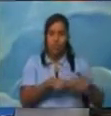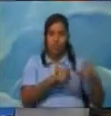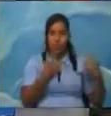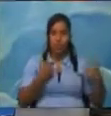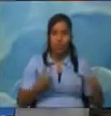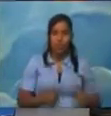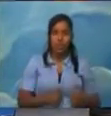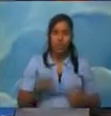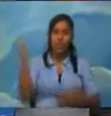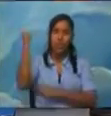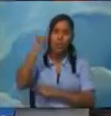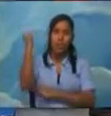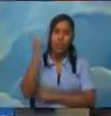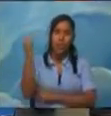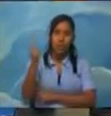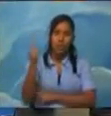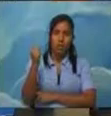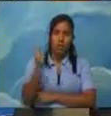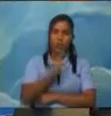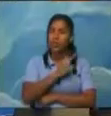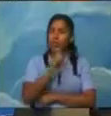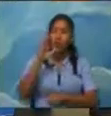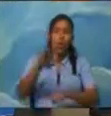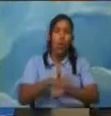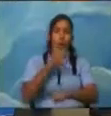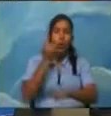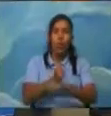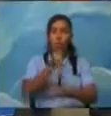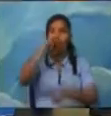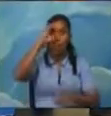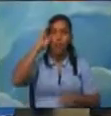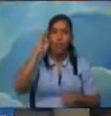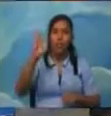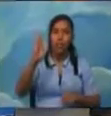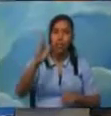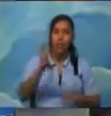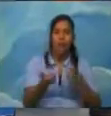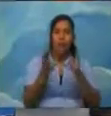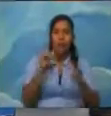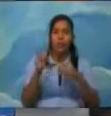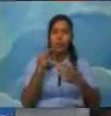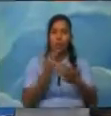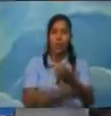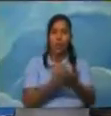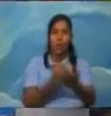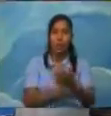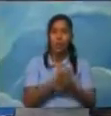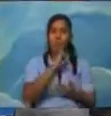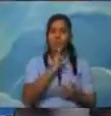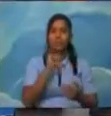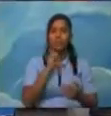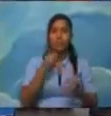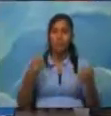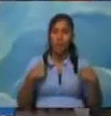la desobediencia. No culpes a Dios. Algunos hermanos judíos me han